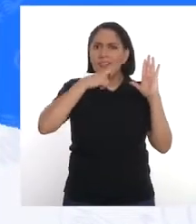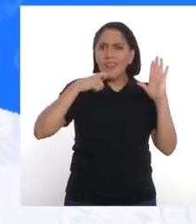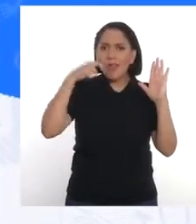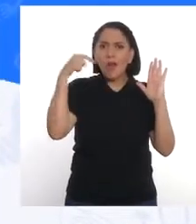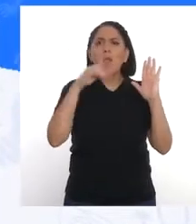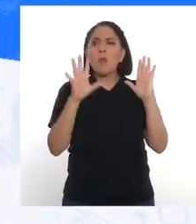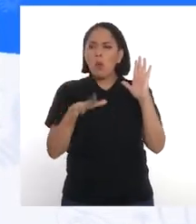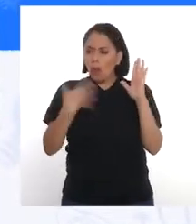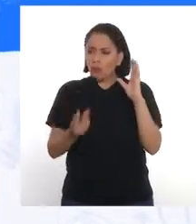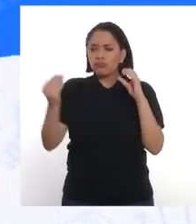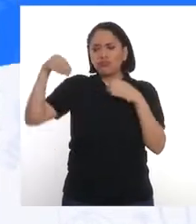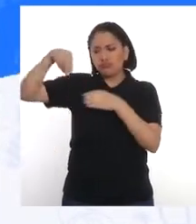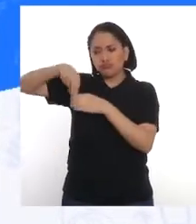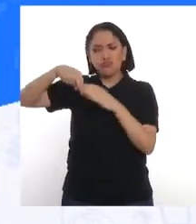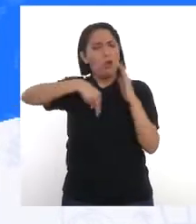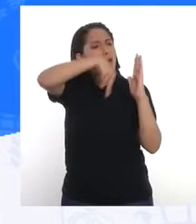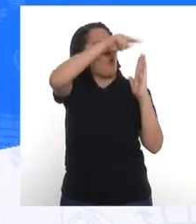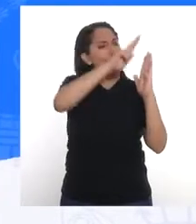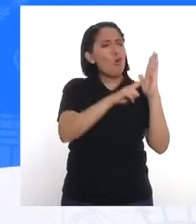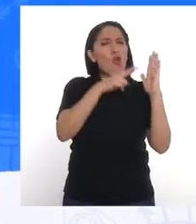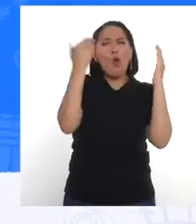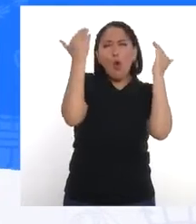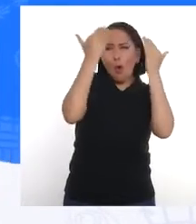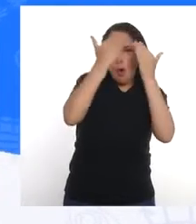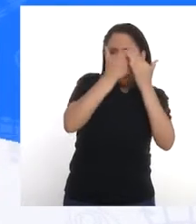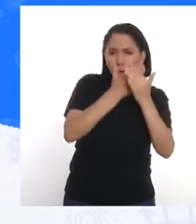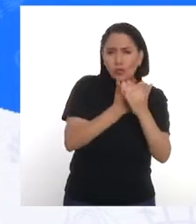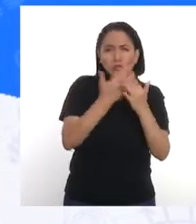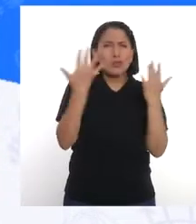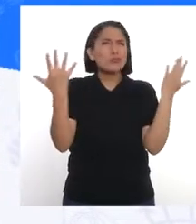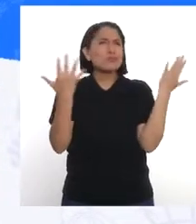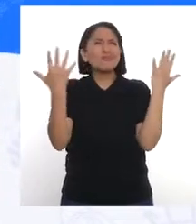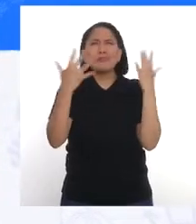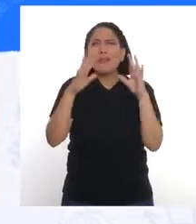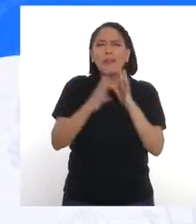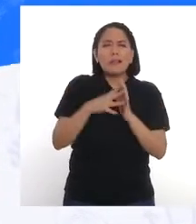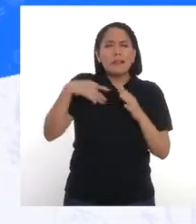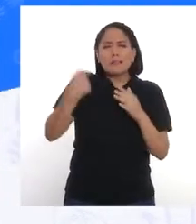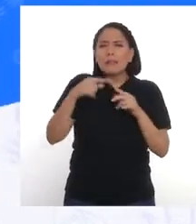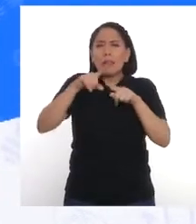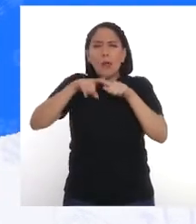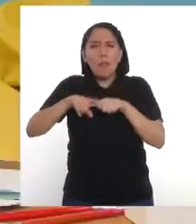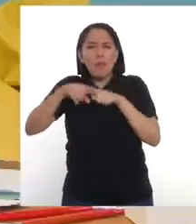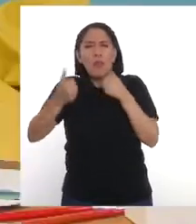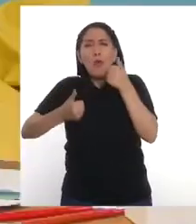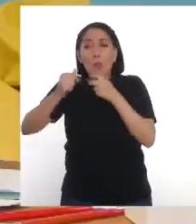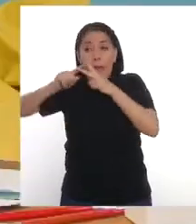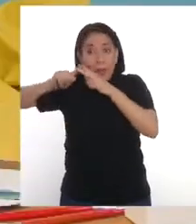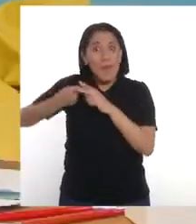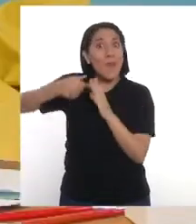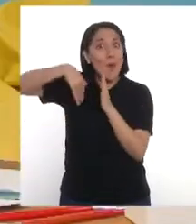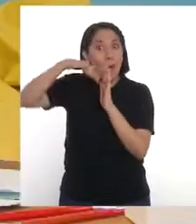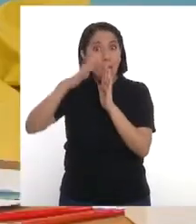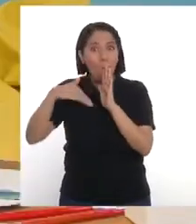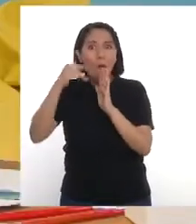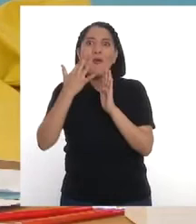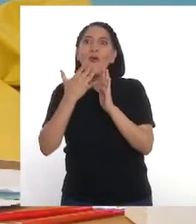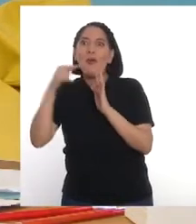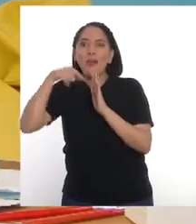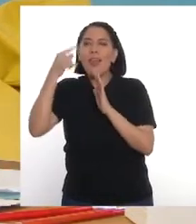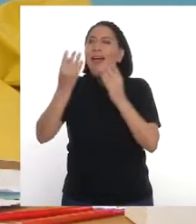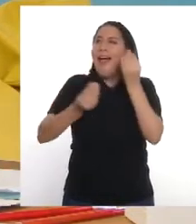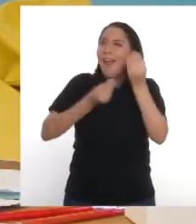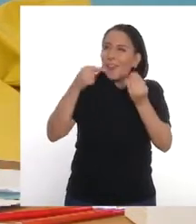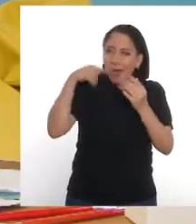aumentar un poco de color oscuro al color que hemos elegido. Puede ser un color cercano al de la base. Y con eso podemos dar sensación